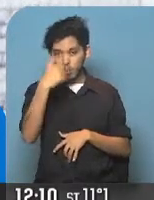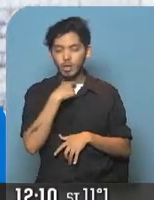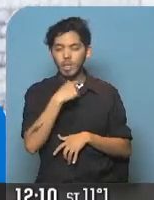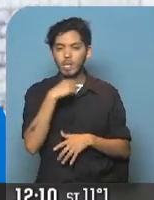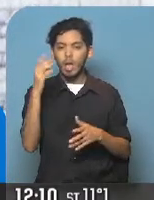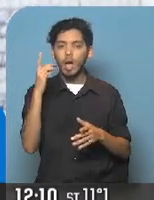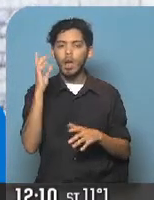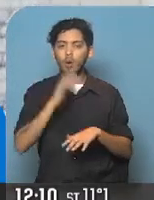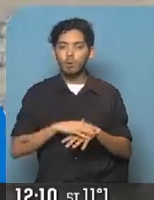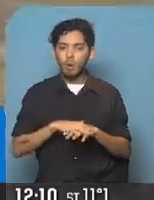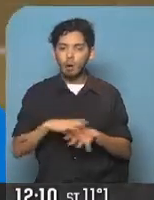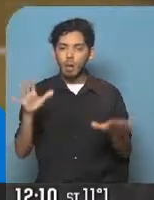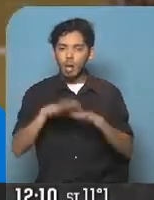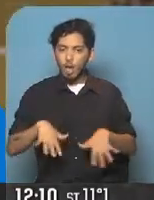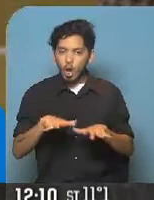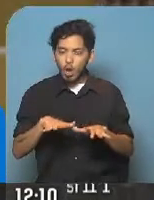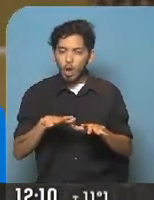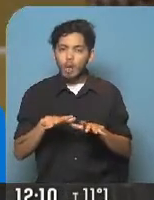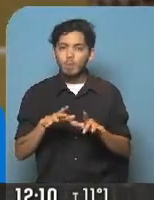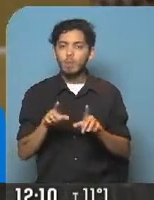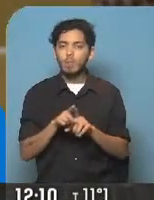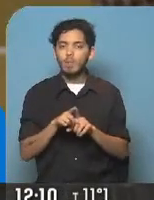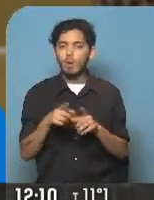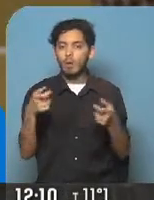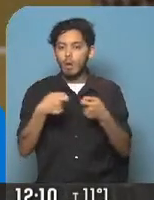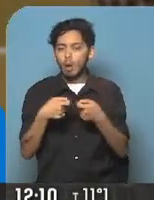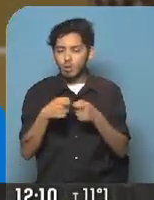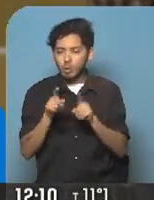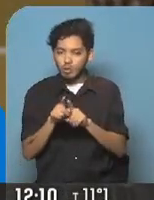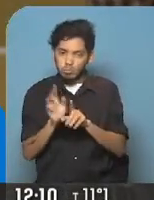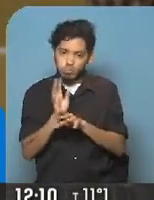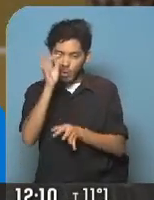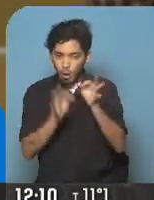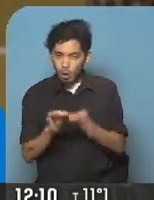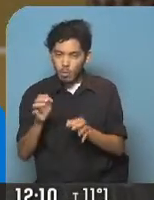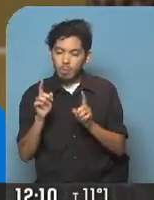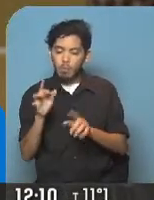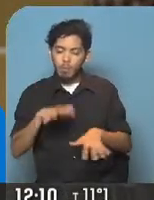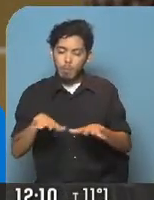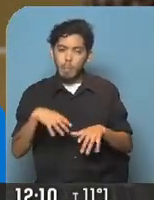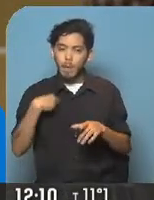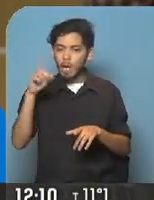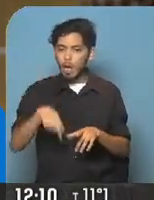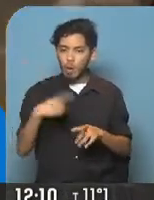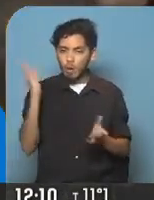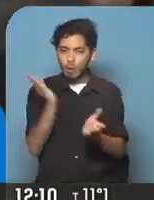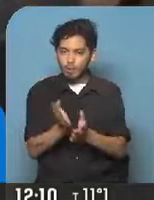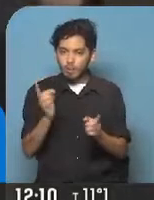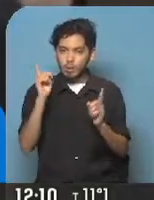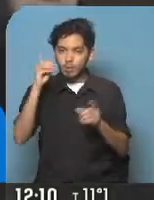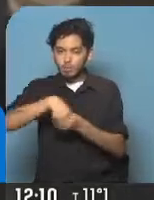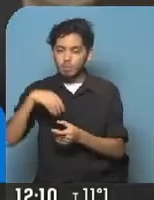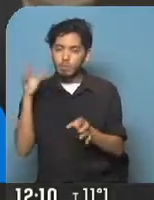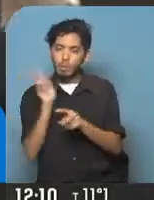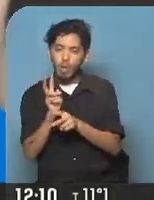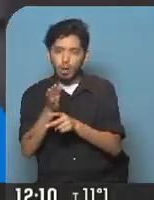imputado colaborador y quedar bajo la figura de arrepentido para reducir el peso de una eventual pena e ingresar al programa de protección de